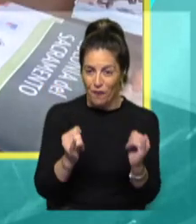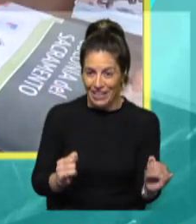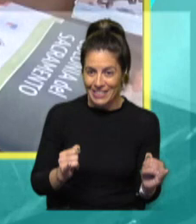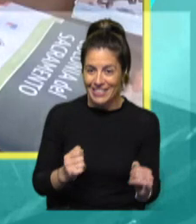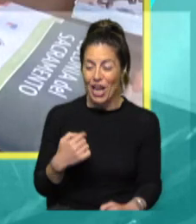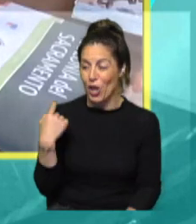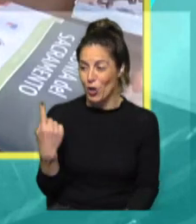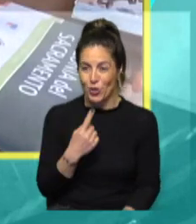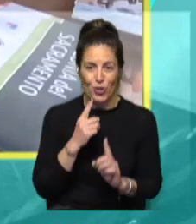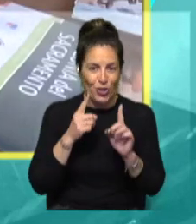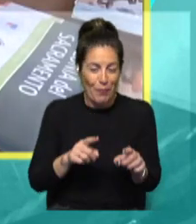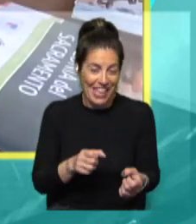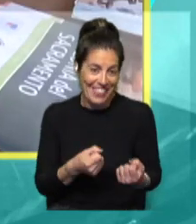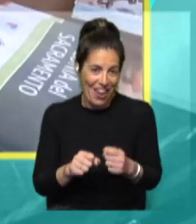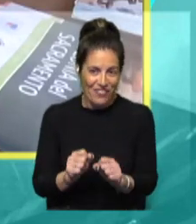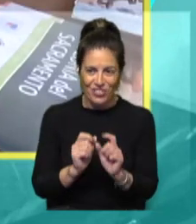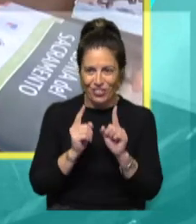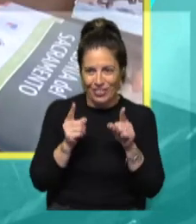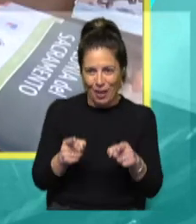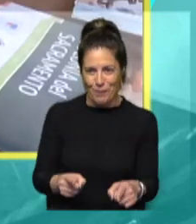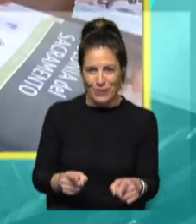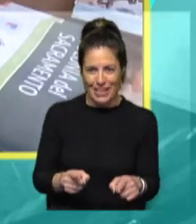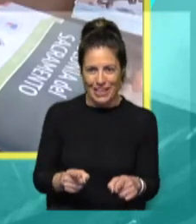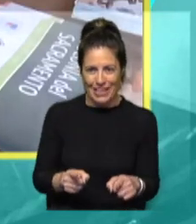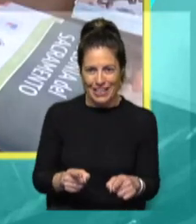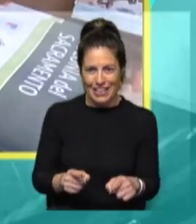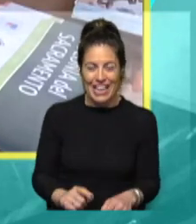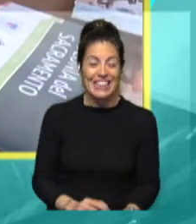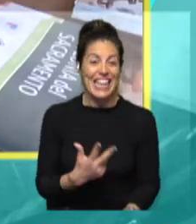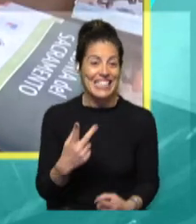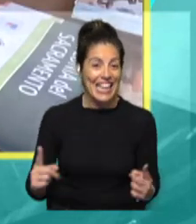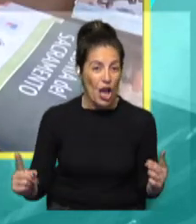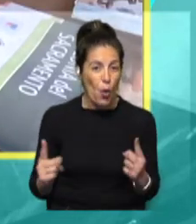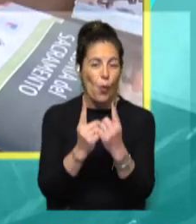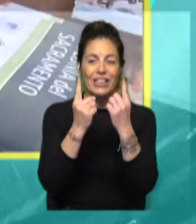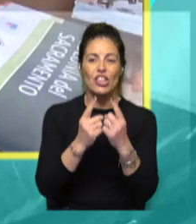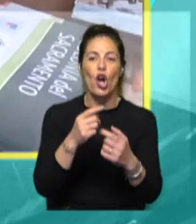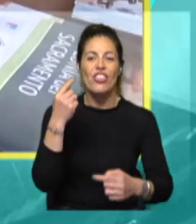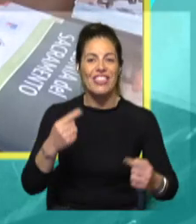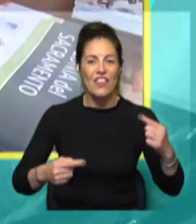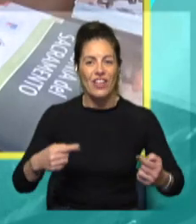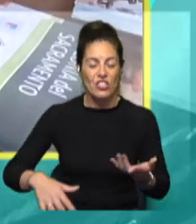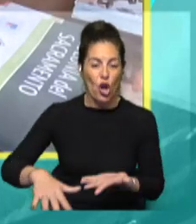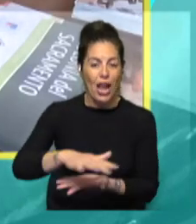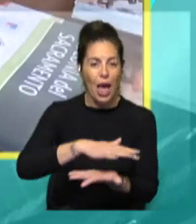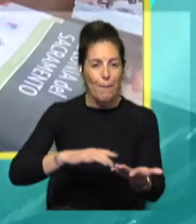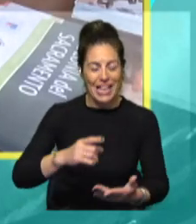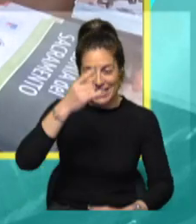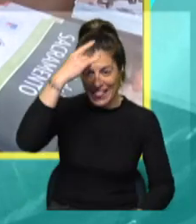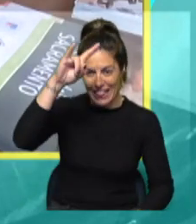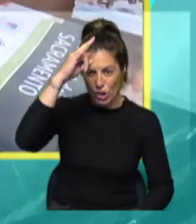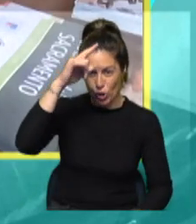lo felices y nerviosos que estamos de estar desarrollando este tercer encuentro diverso en la icónica Plaza de Toros del Real de San